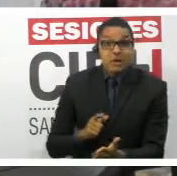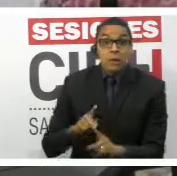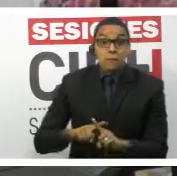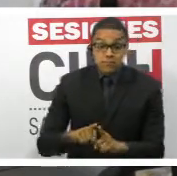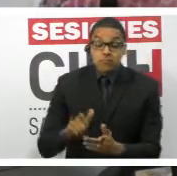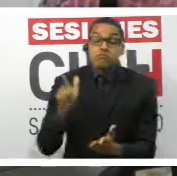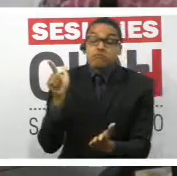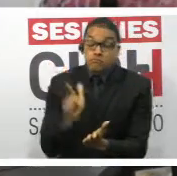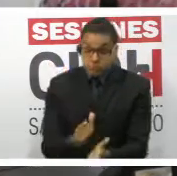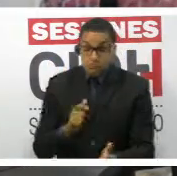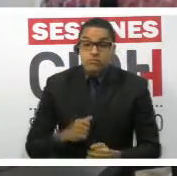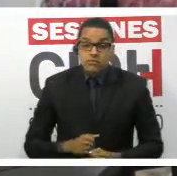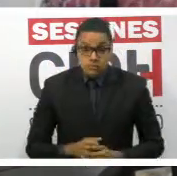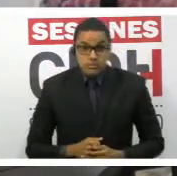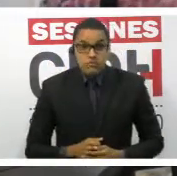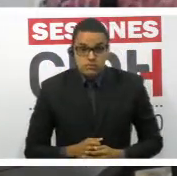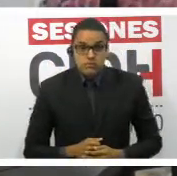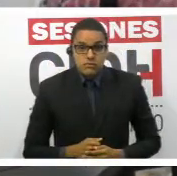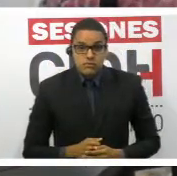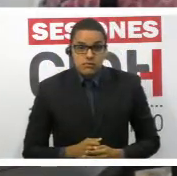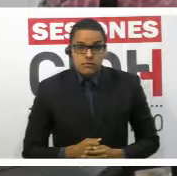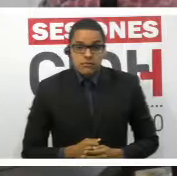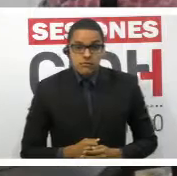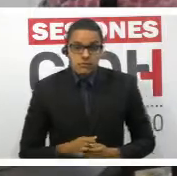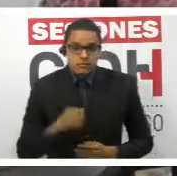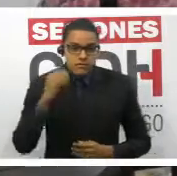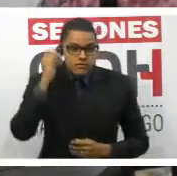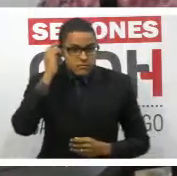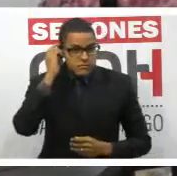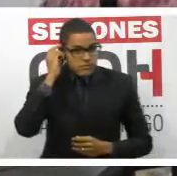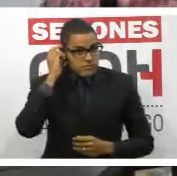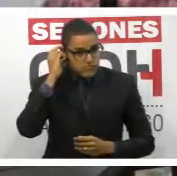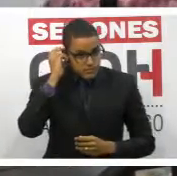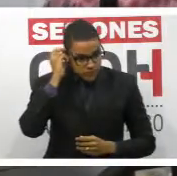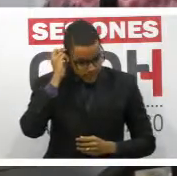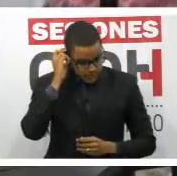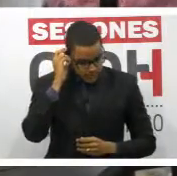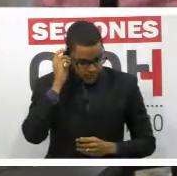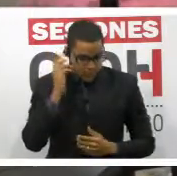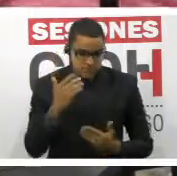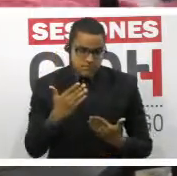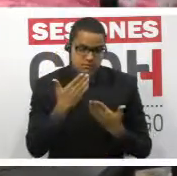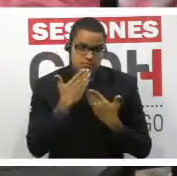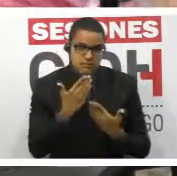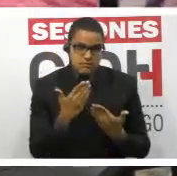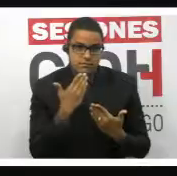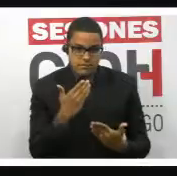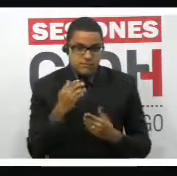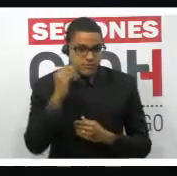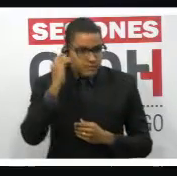la salud y tanto a la participación de lo que son las mujeres con discapacidad muchas gracias